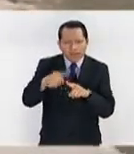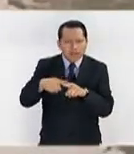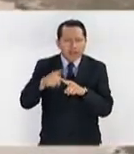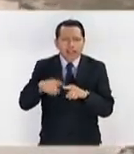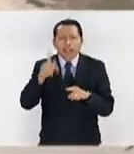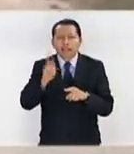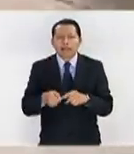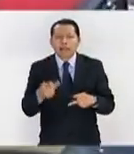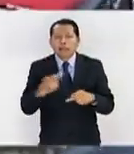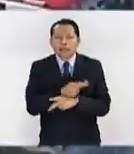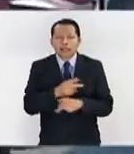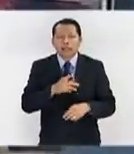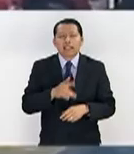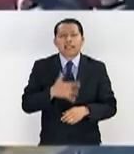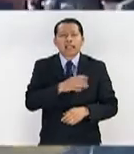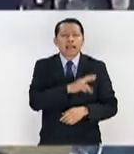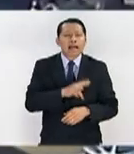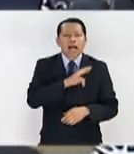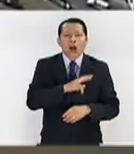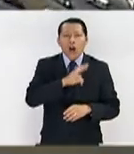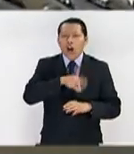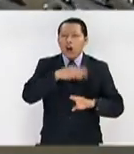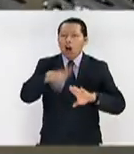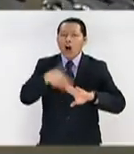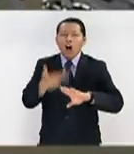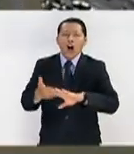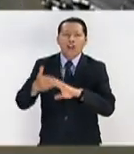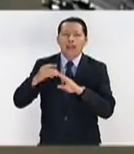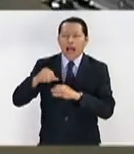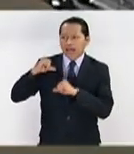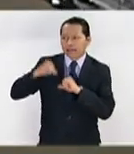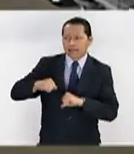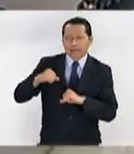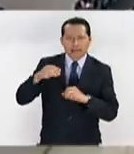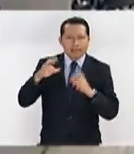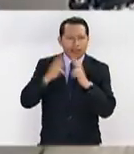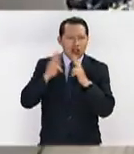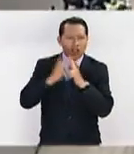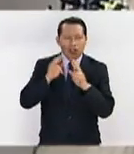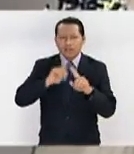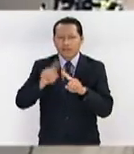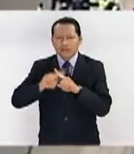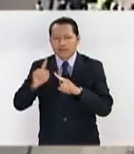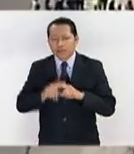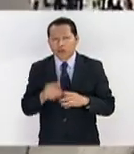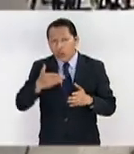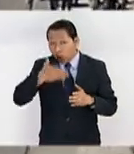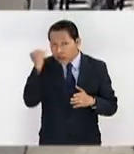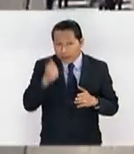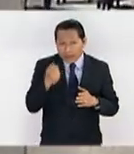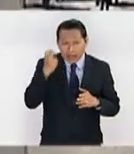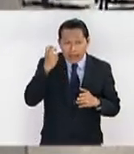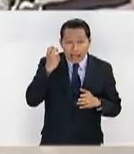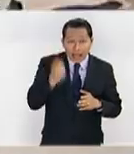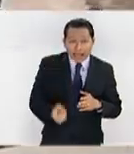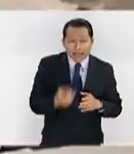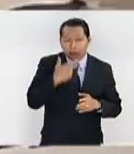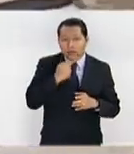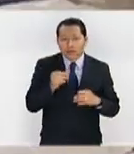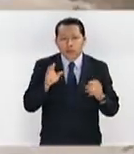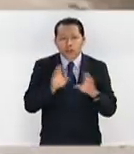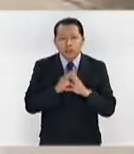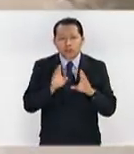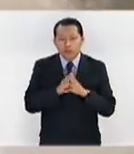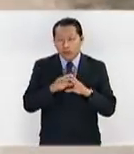sospechar que sentía rencor por todo lo que era religioso. No se sabe si Kelly murió por las balas del vecino que